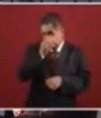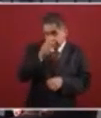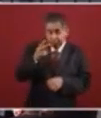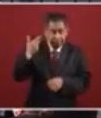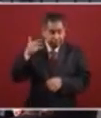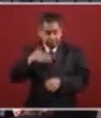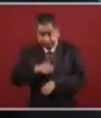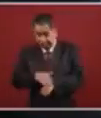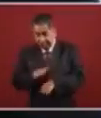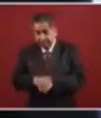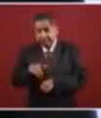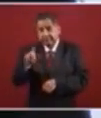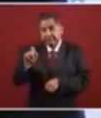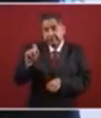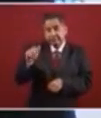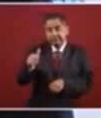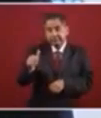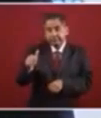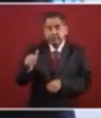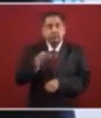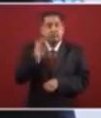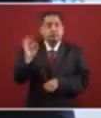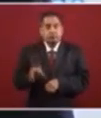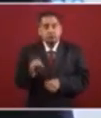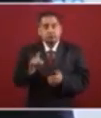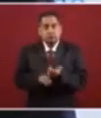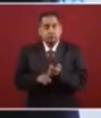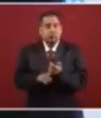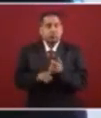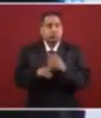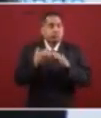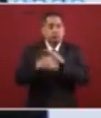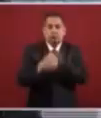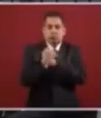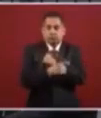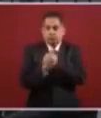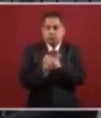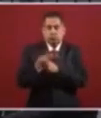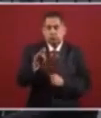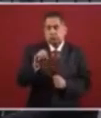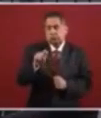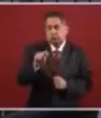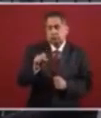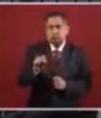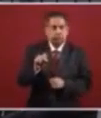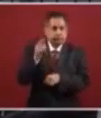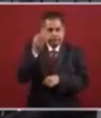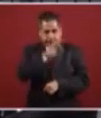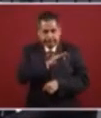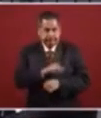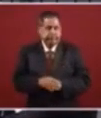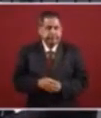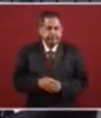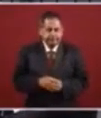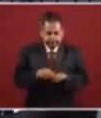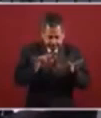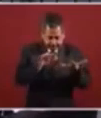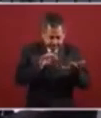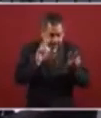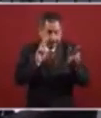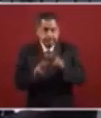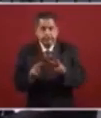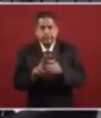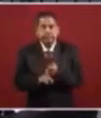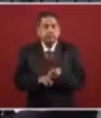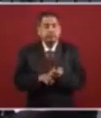señaló pues el 26 por ciento fueron transmisiones automáticas por bots del análisis de las redes de vínculos se encontró que